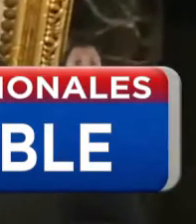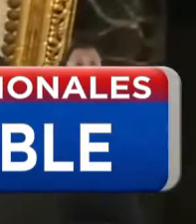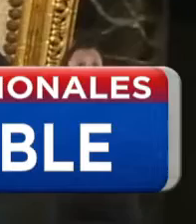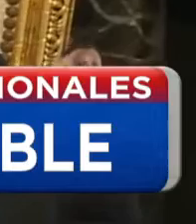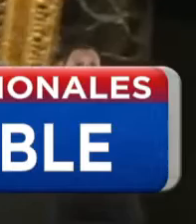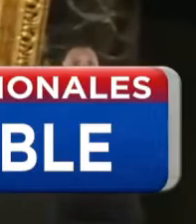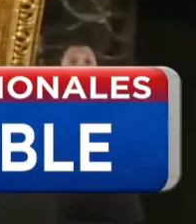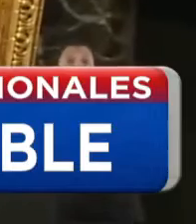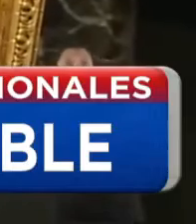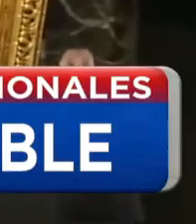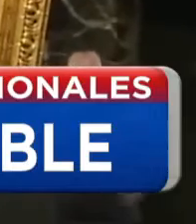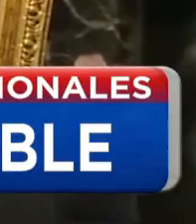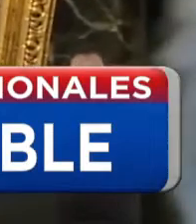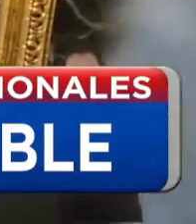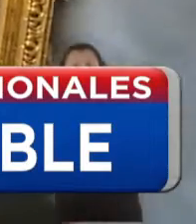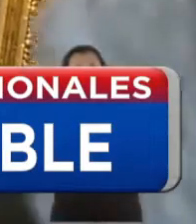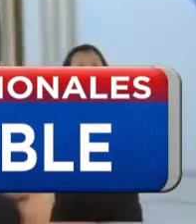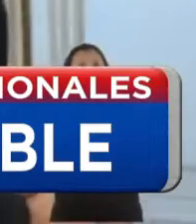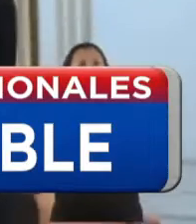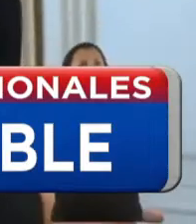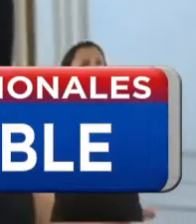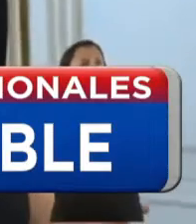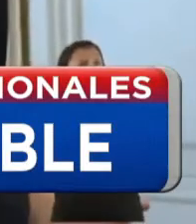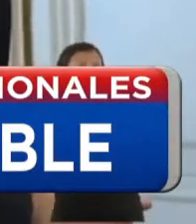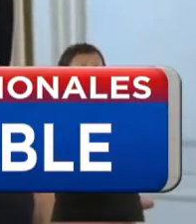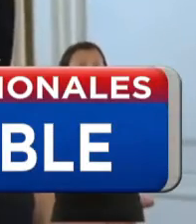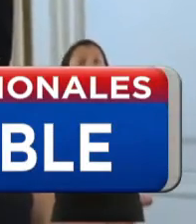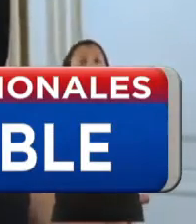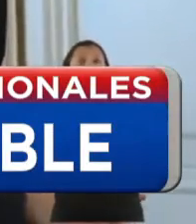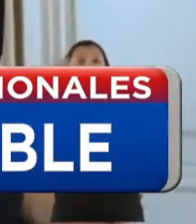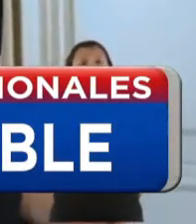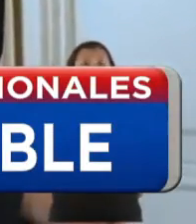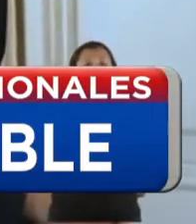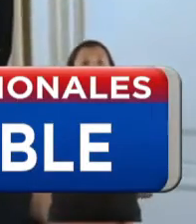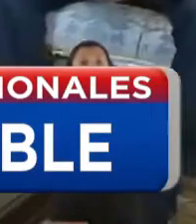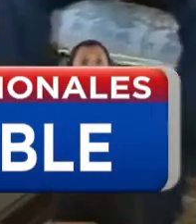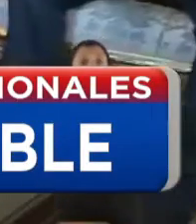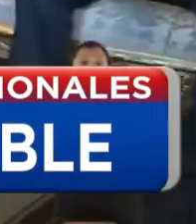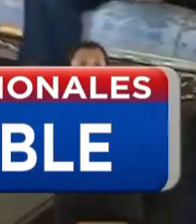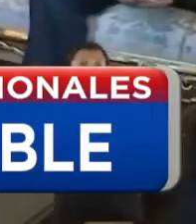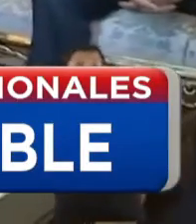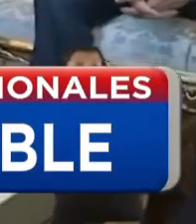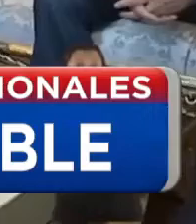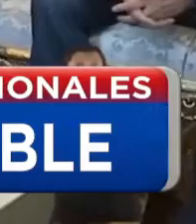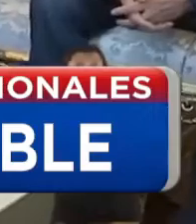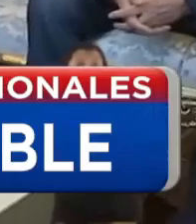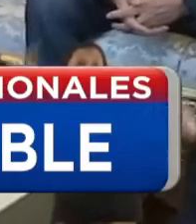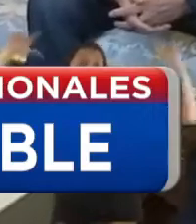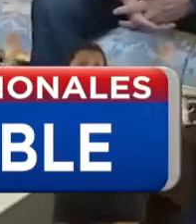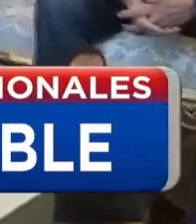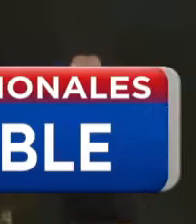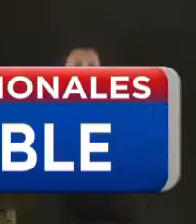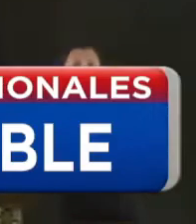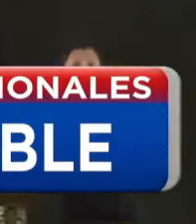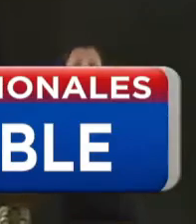280.792 pesos. Esto implicará que 1.200.000 trabajadores menos que en el